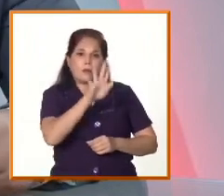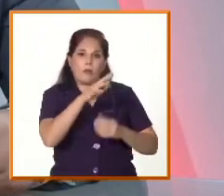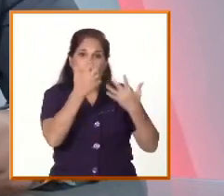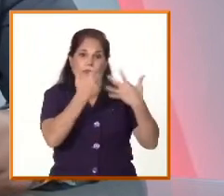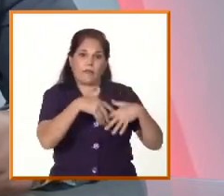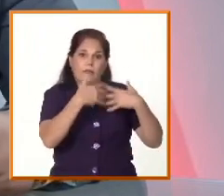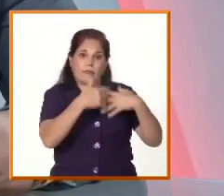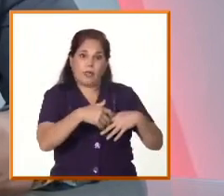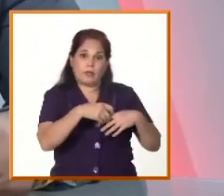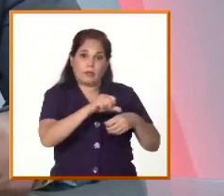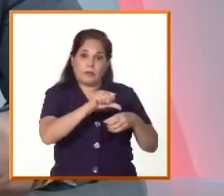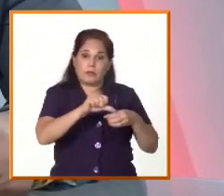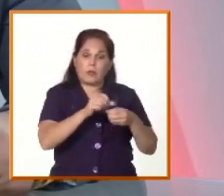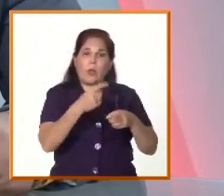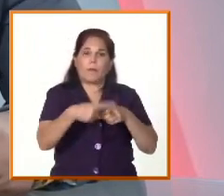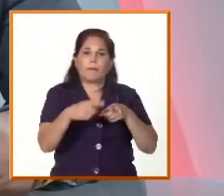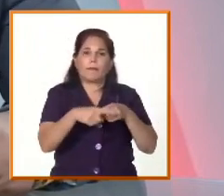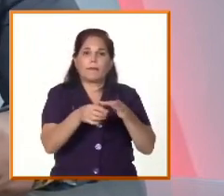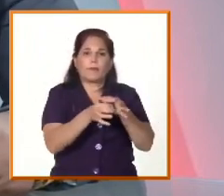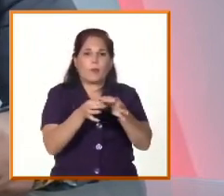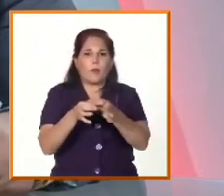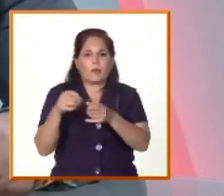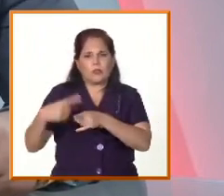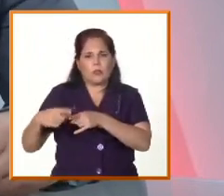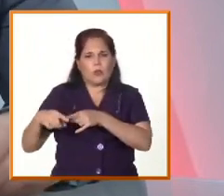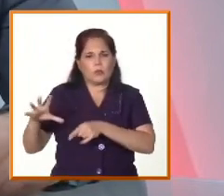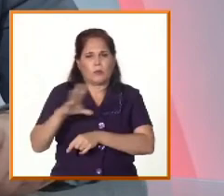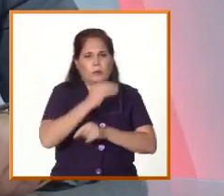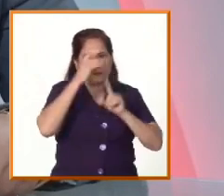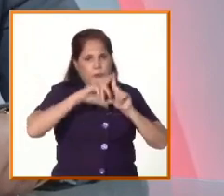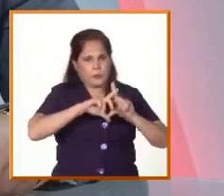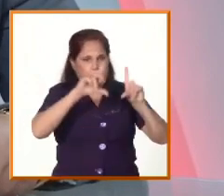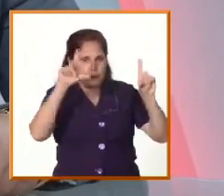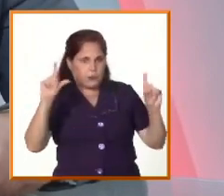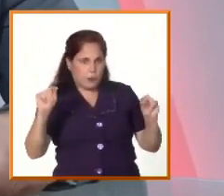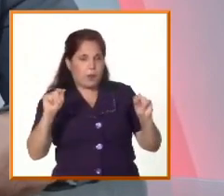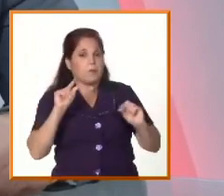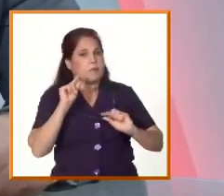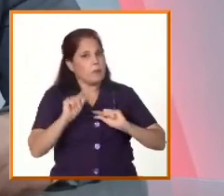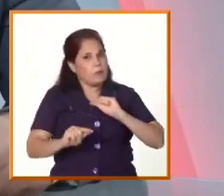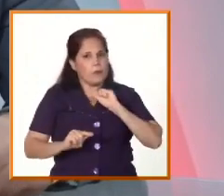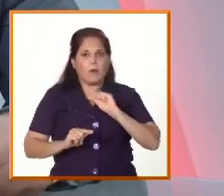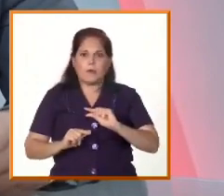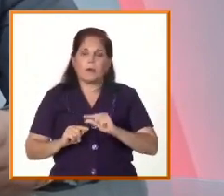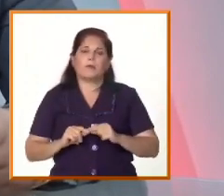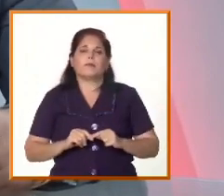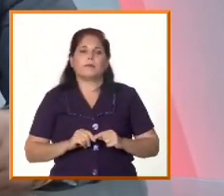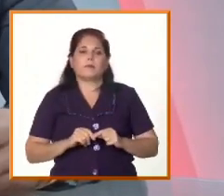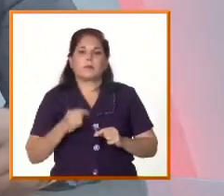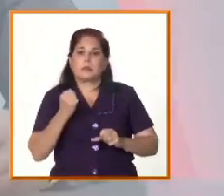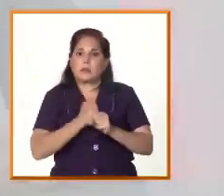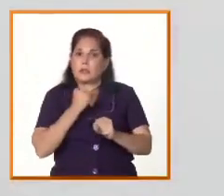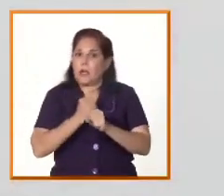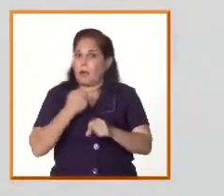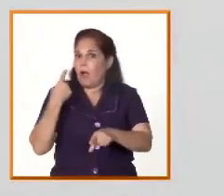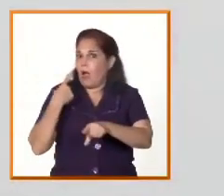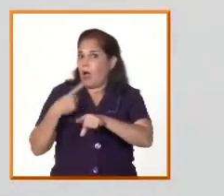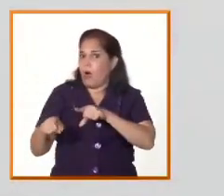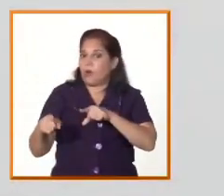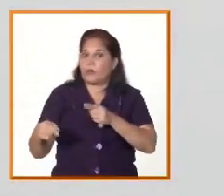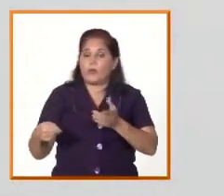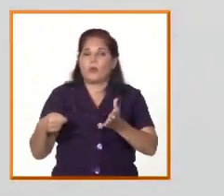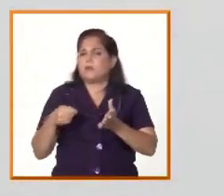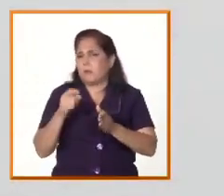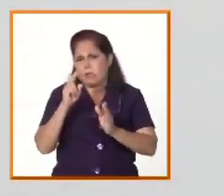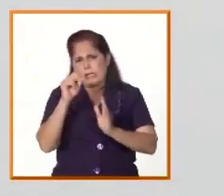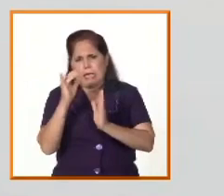artesanales de producción de bomberos de chocolate a lo largo del ancho está Ya entrando en funcionamiento se trabaja en otro grupo importante inversiones para